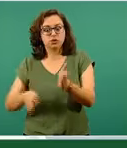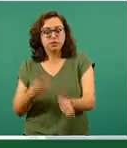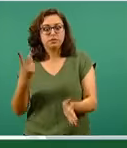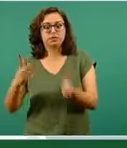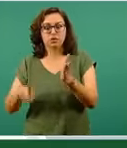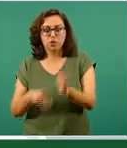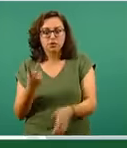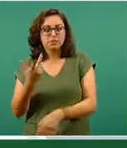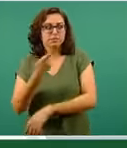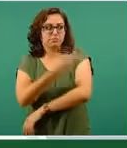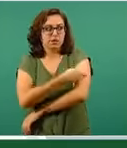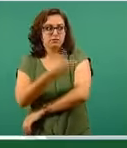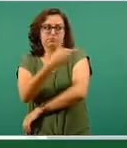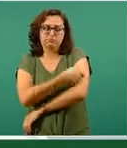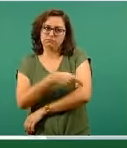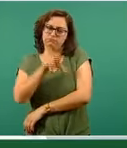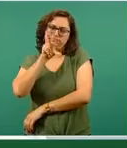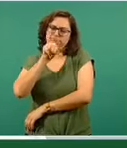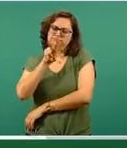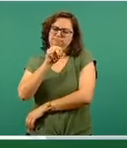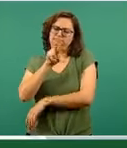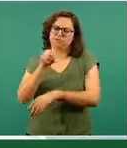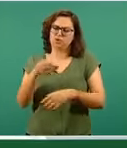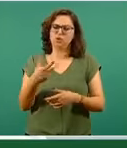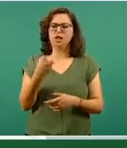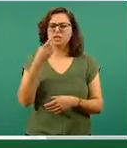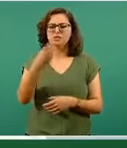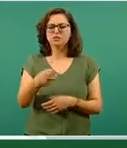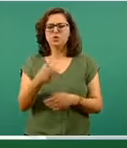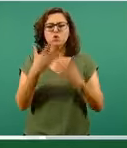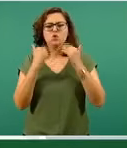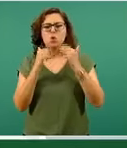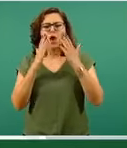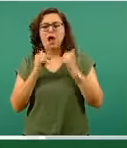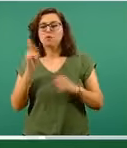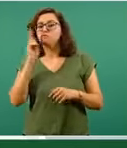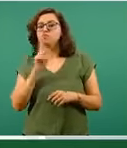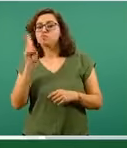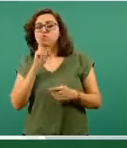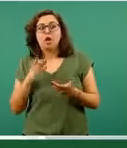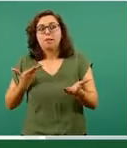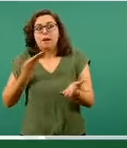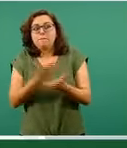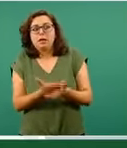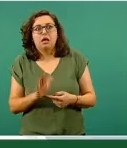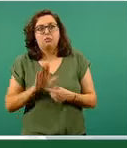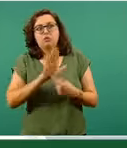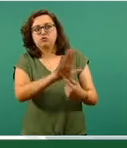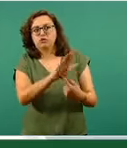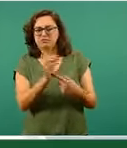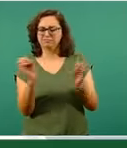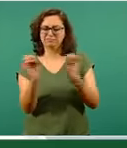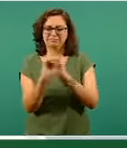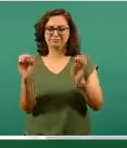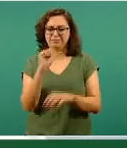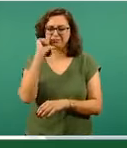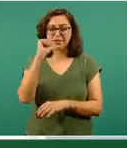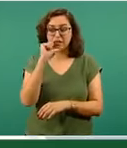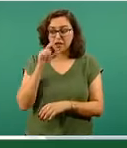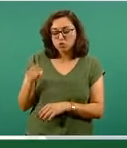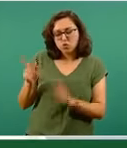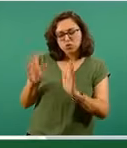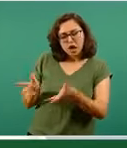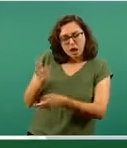una segunda vacuna. Entonces, por eso, para nada, no hay ninguna indicación para pedir este tipo de estudios para comprobar si